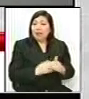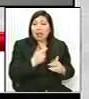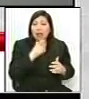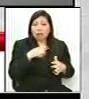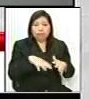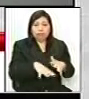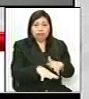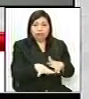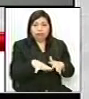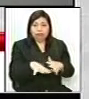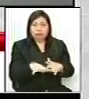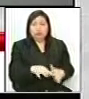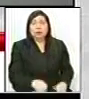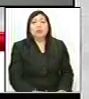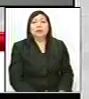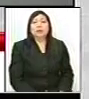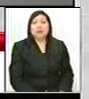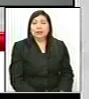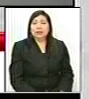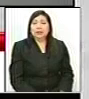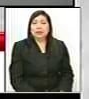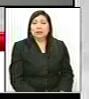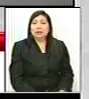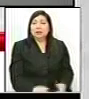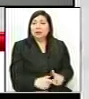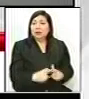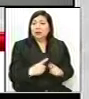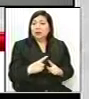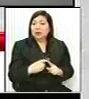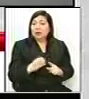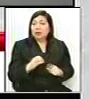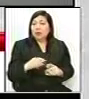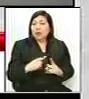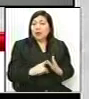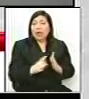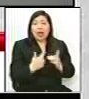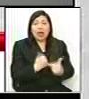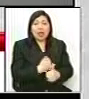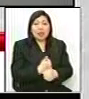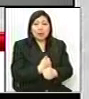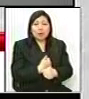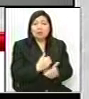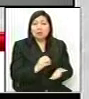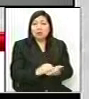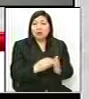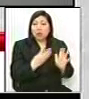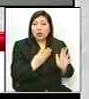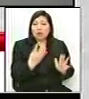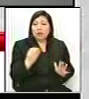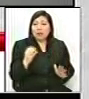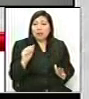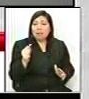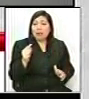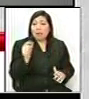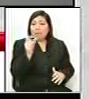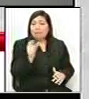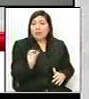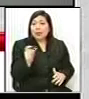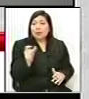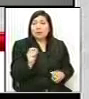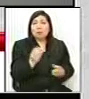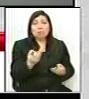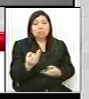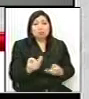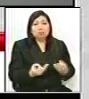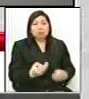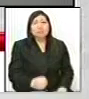potable, alcantarillado, tratamiento, aguas residuales de las localidades del Cono Sur, Cono Este y Ayacucho, que va a beneficiar cerca de 90 mil pobladores.